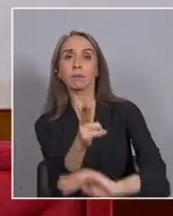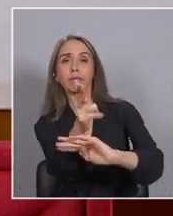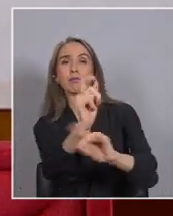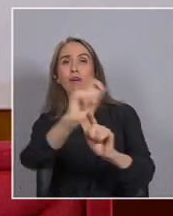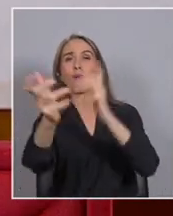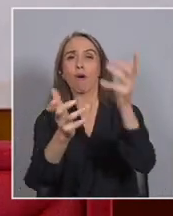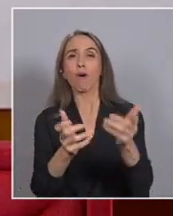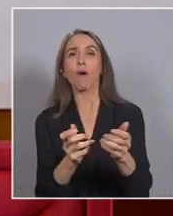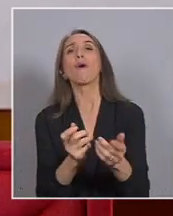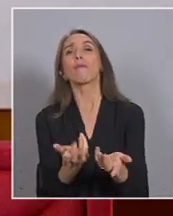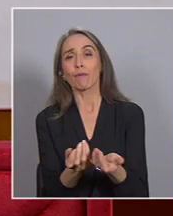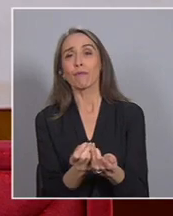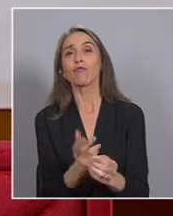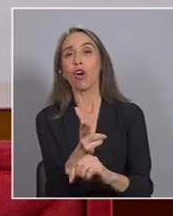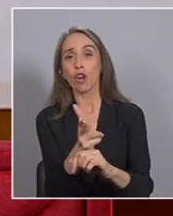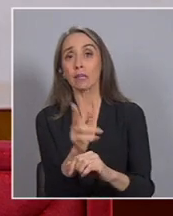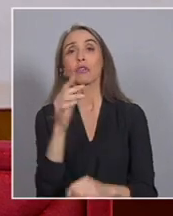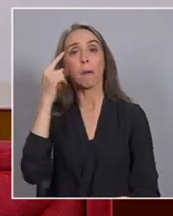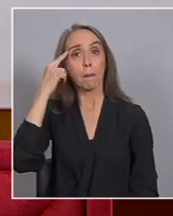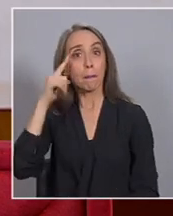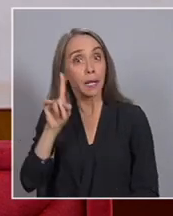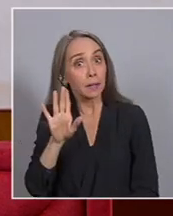violentos.